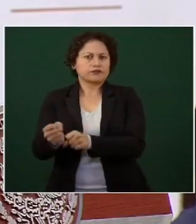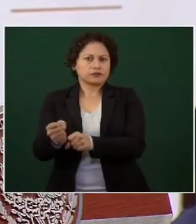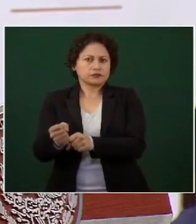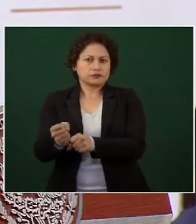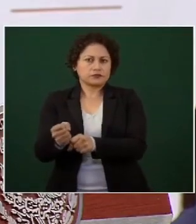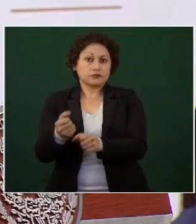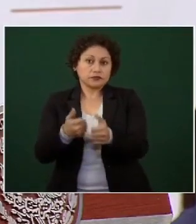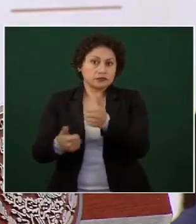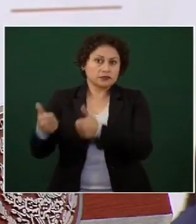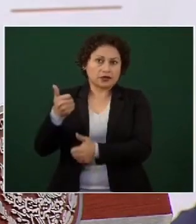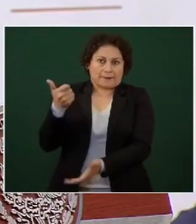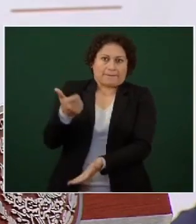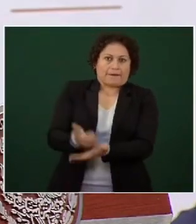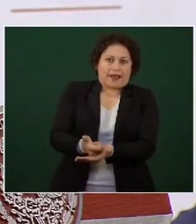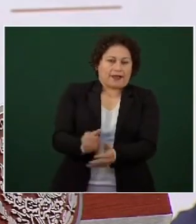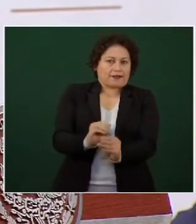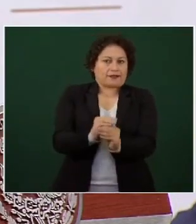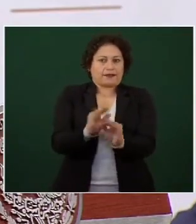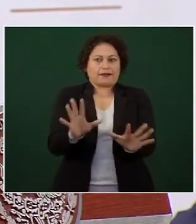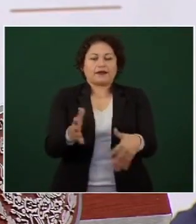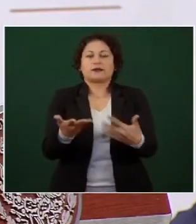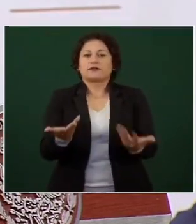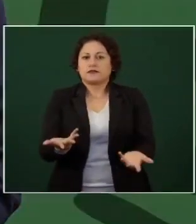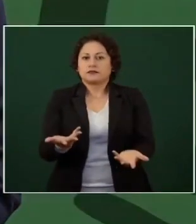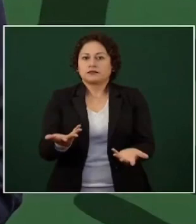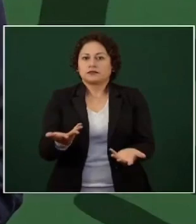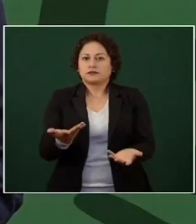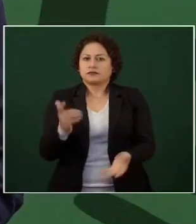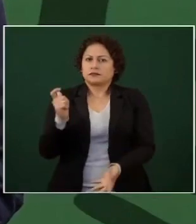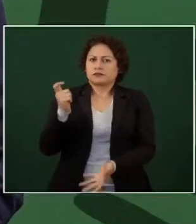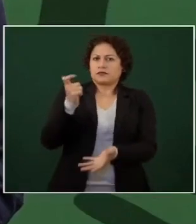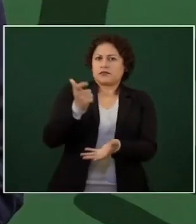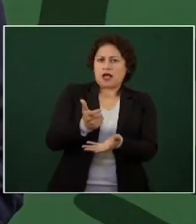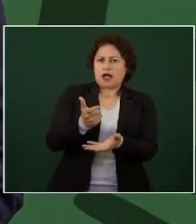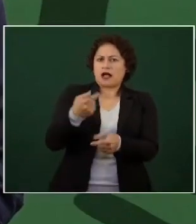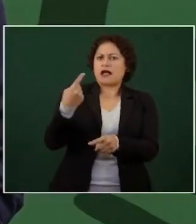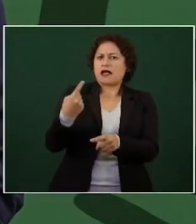Y saber qué propósito,